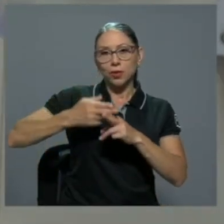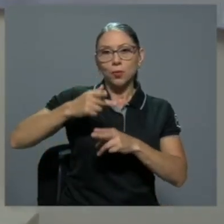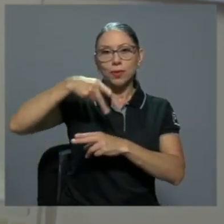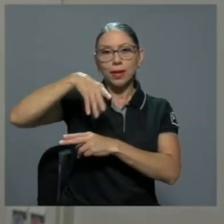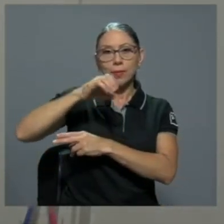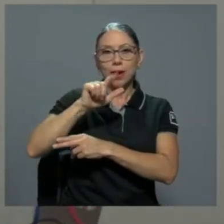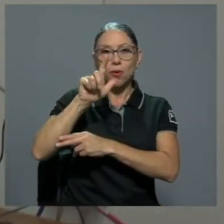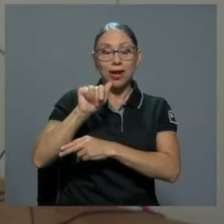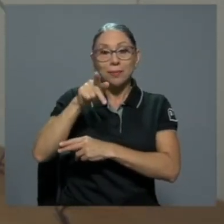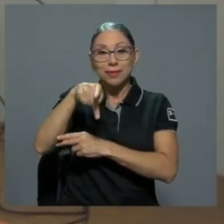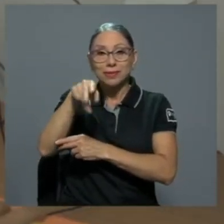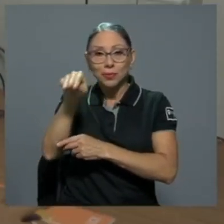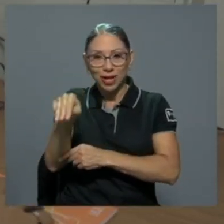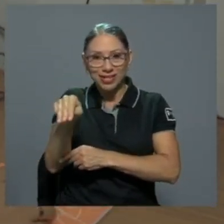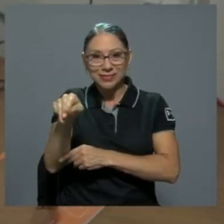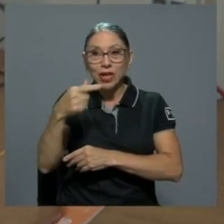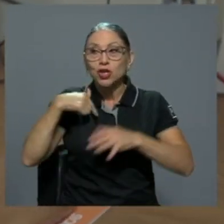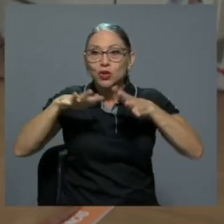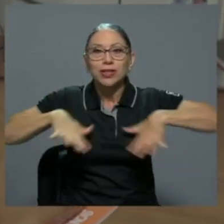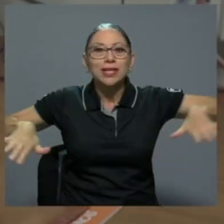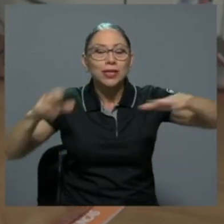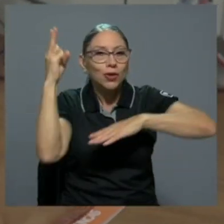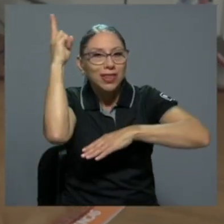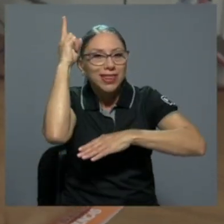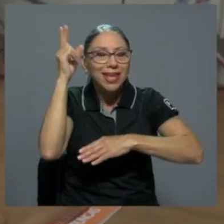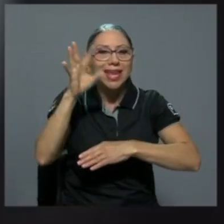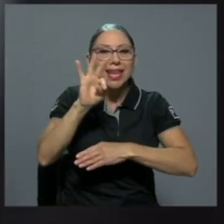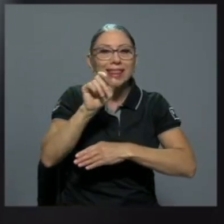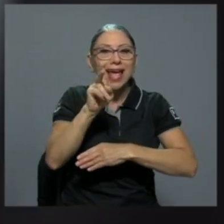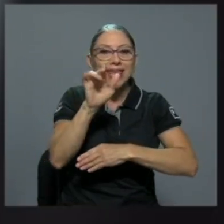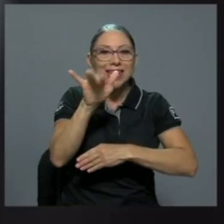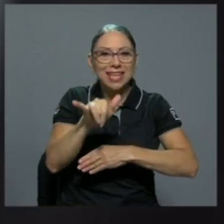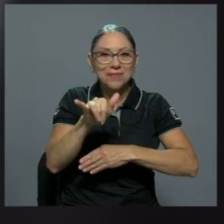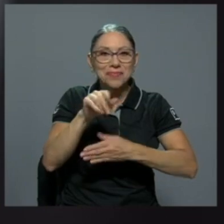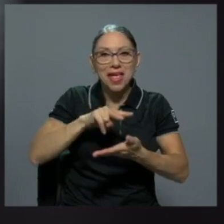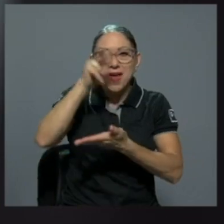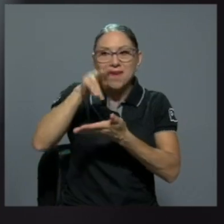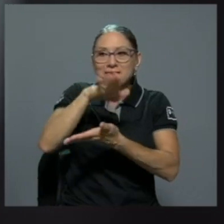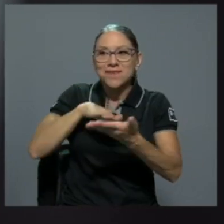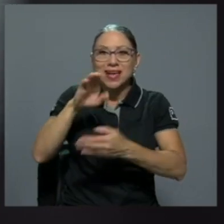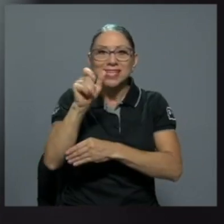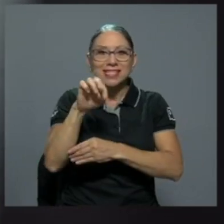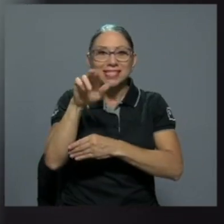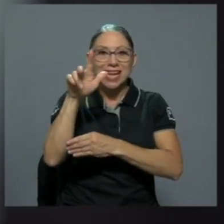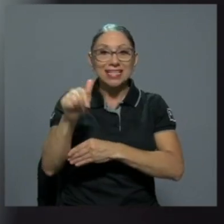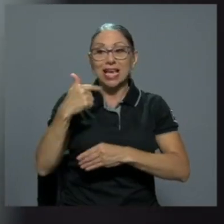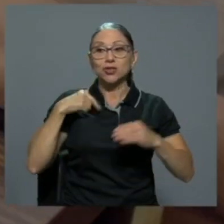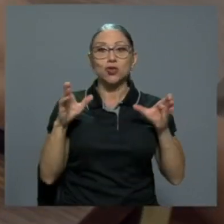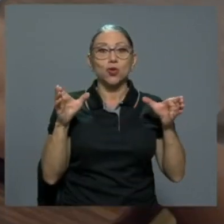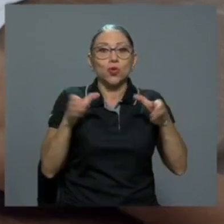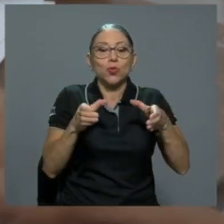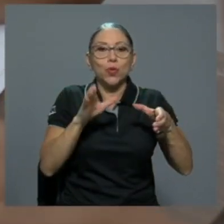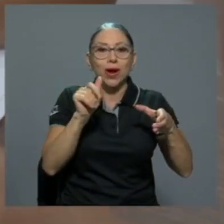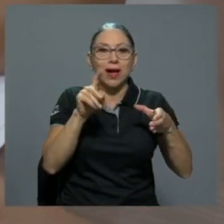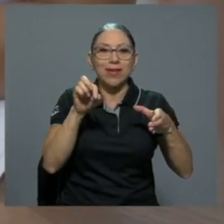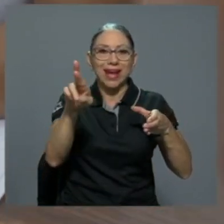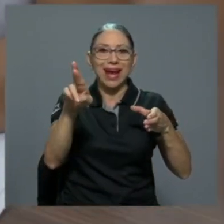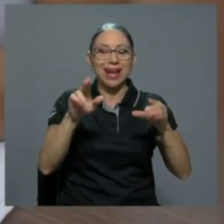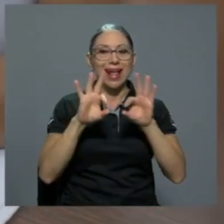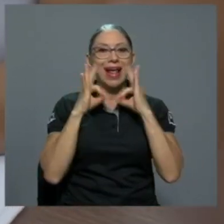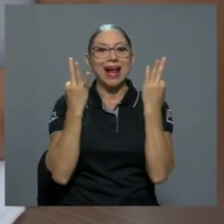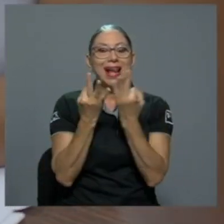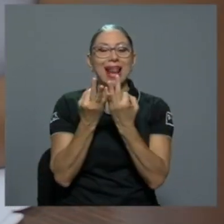Mi nombre es Paola Palacio Morales, soy del territorio indígena Tainí, el Valle de la Estrella. Soy cabeca del clan